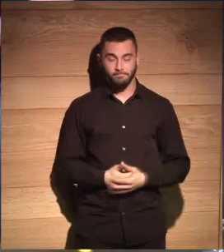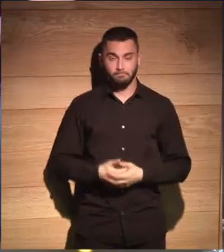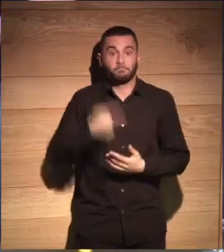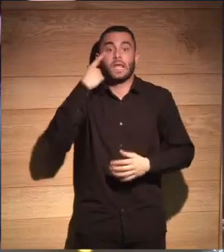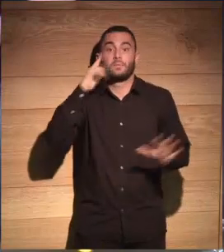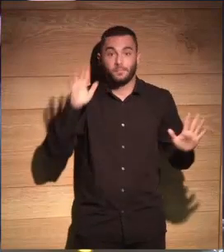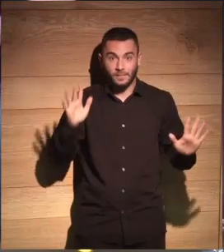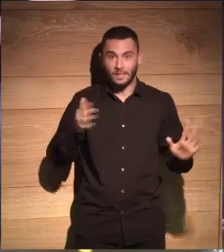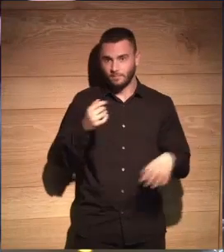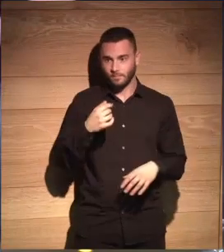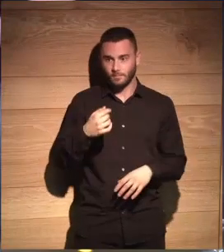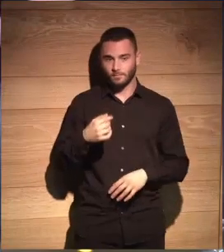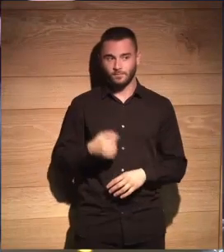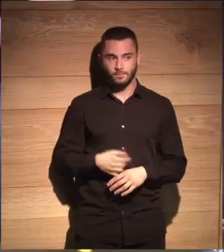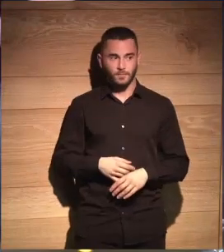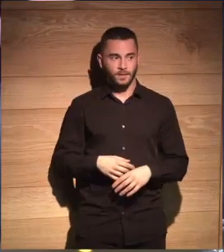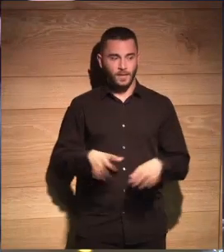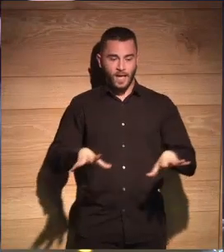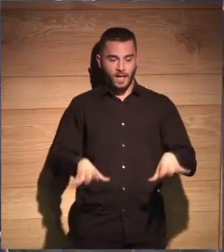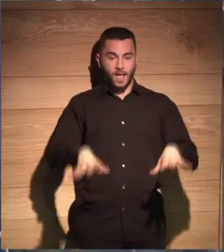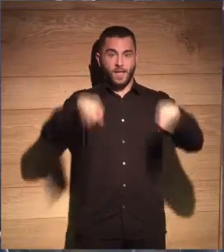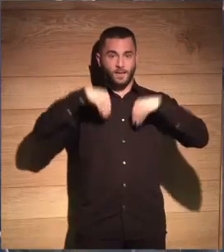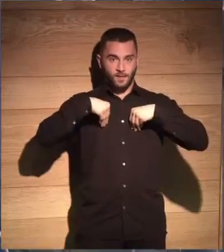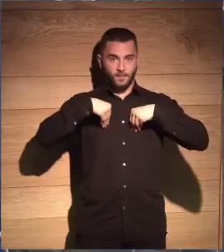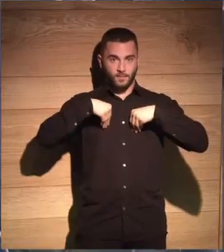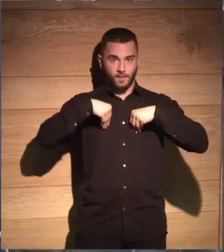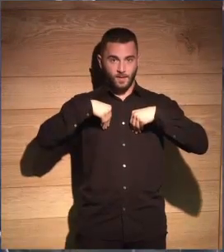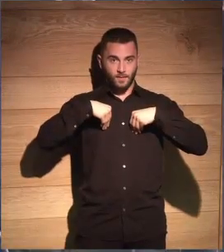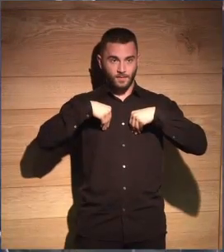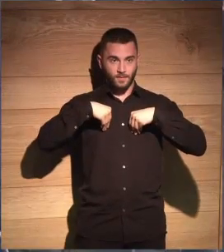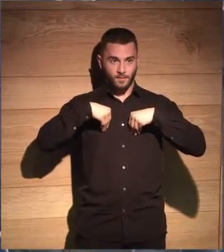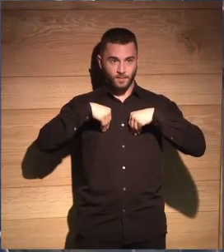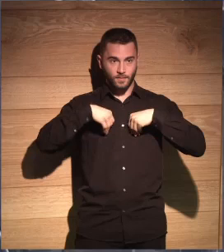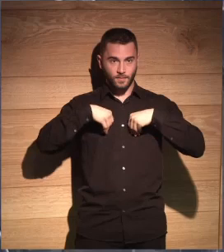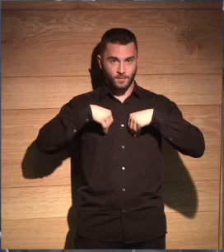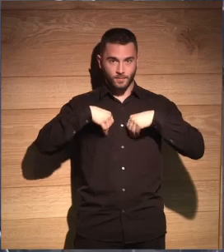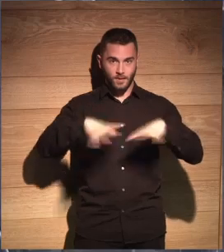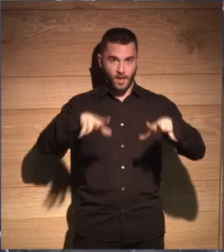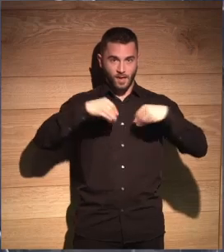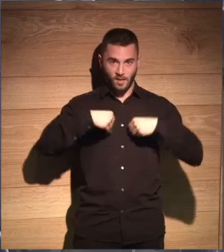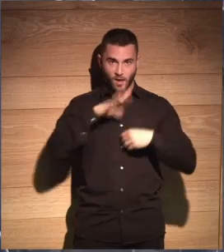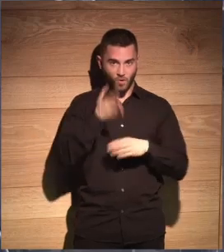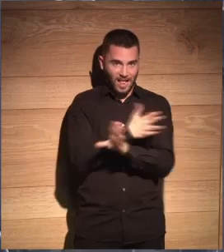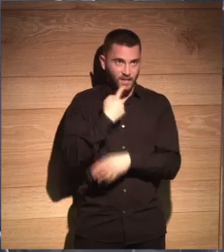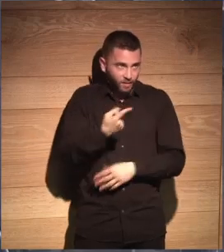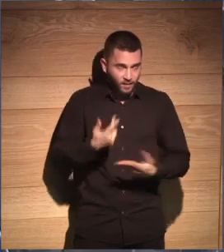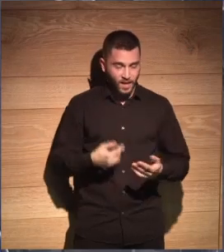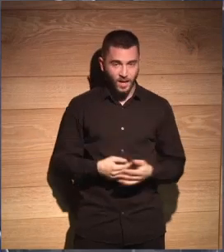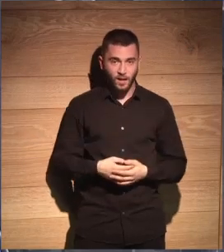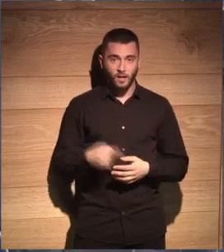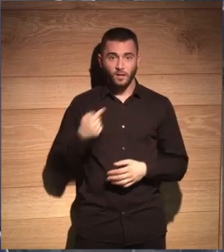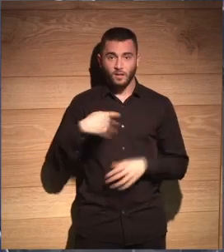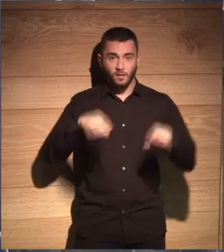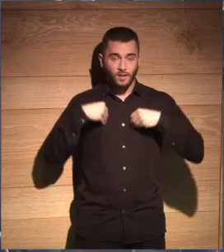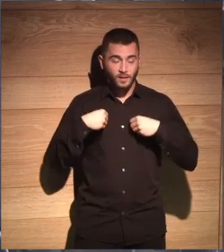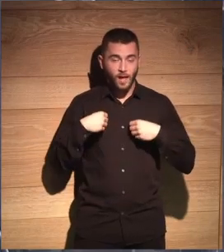A ver, sí afecta. Ha afectado todo el tiempo porque, por lo que comentaba antes, porque una